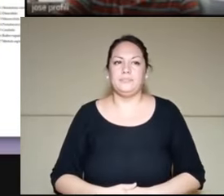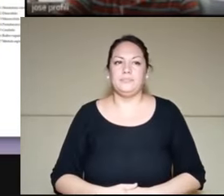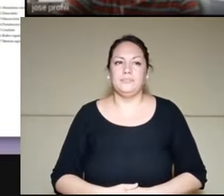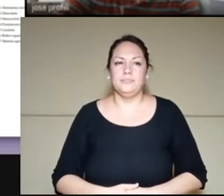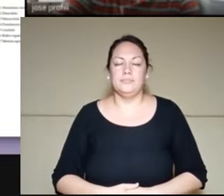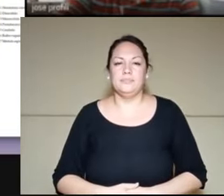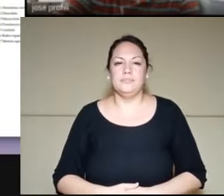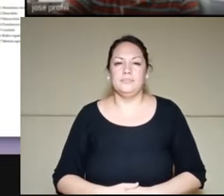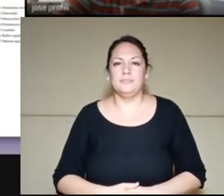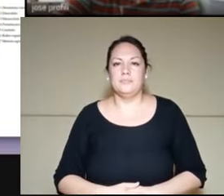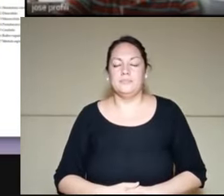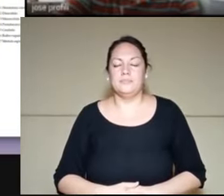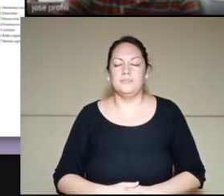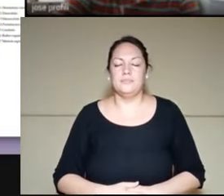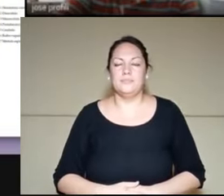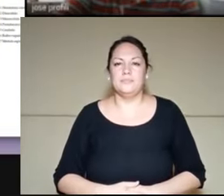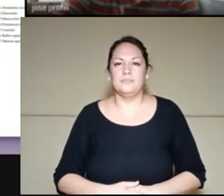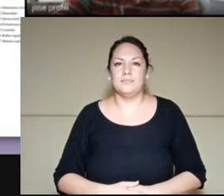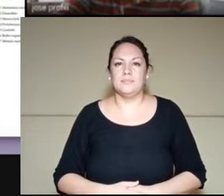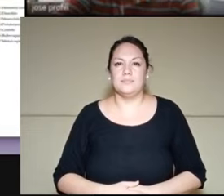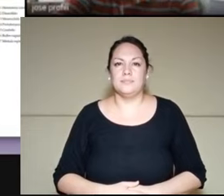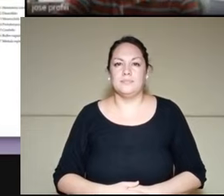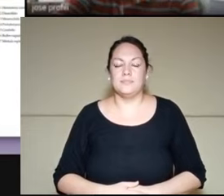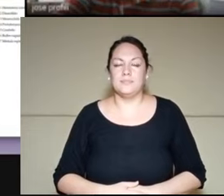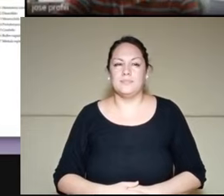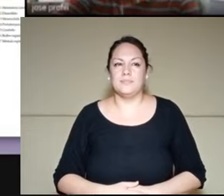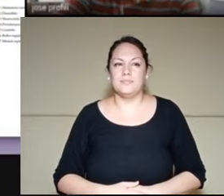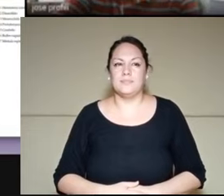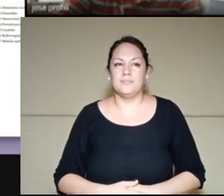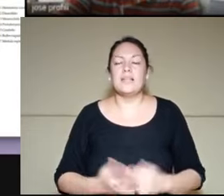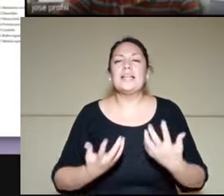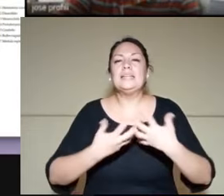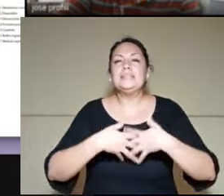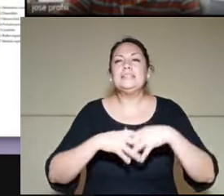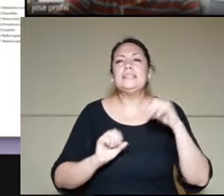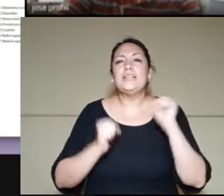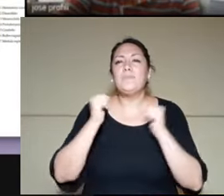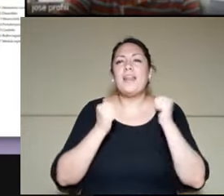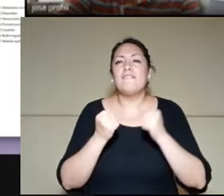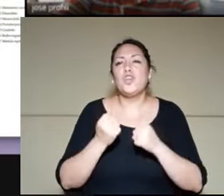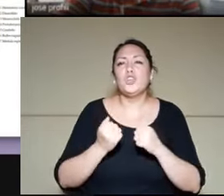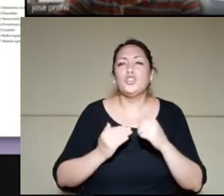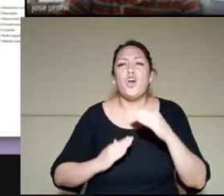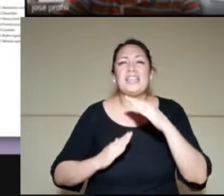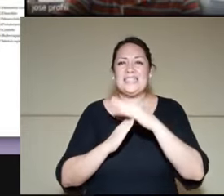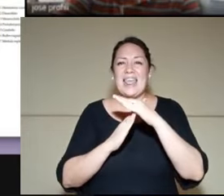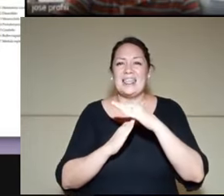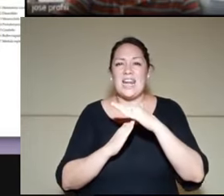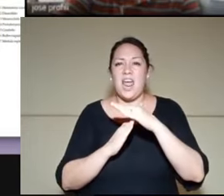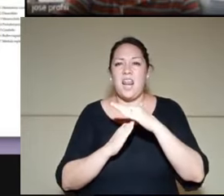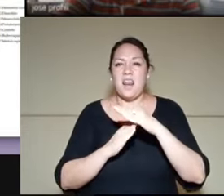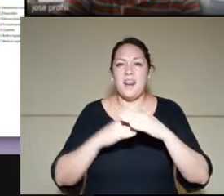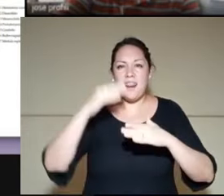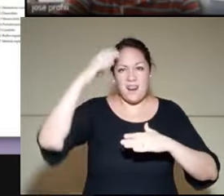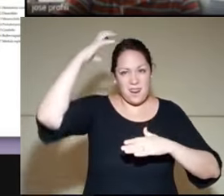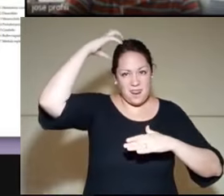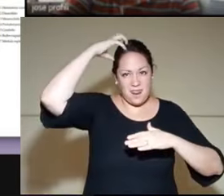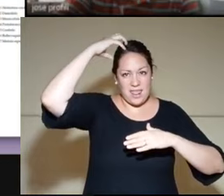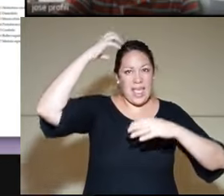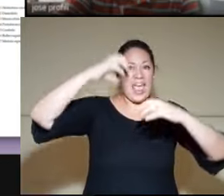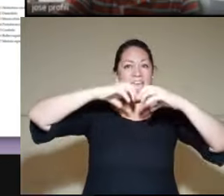en la columna vertebral. Entonces, ¿cuál es el sistema nervioso central? Es